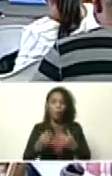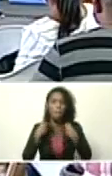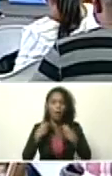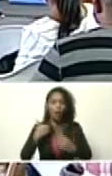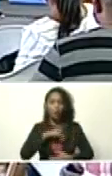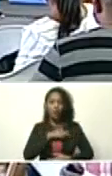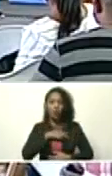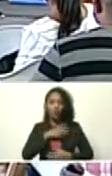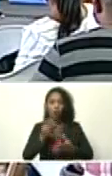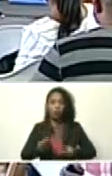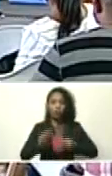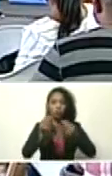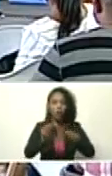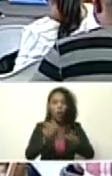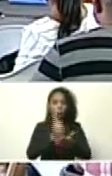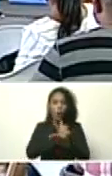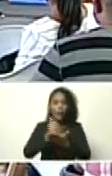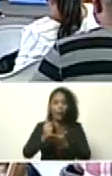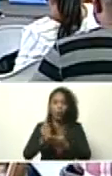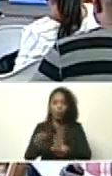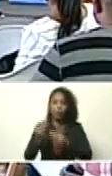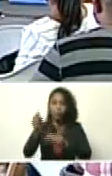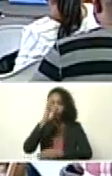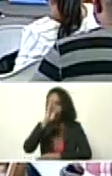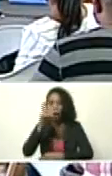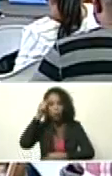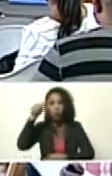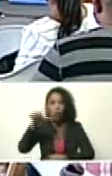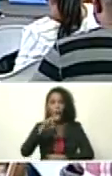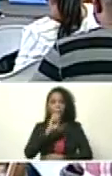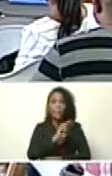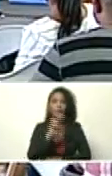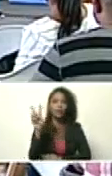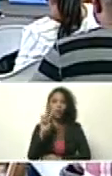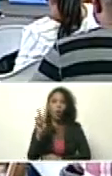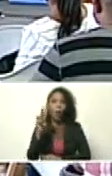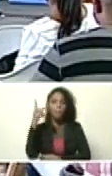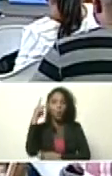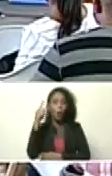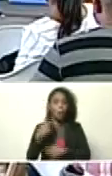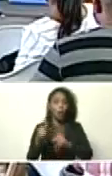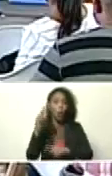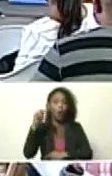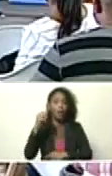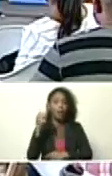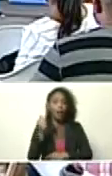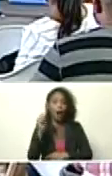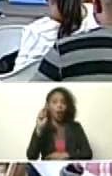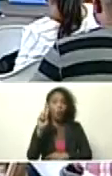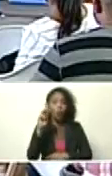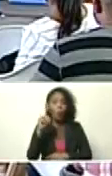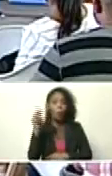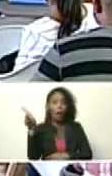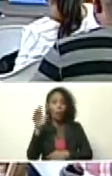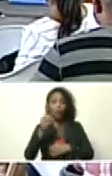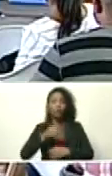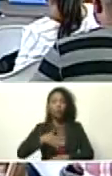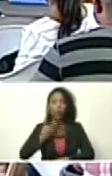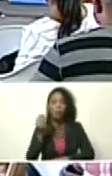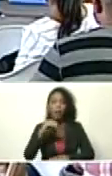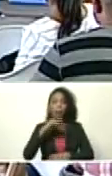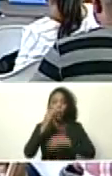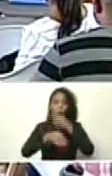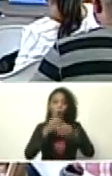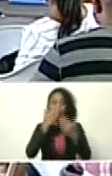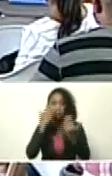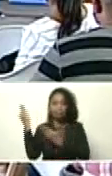nosotros entregarles los créditos a nuestro pueblo en las 22 parroquias. Pero Nahum tiene más información, mi comandante. Adelante,